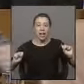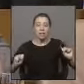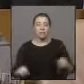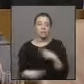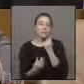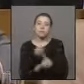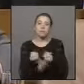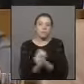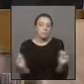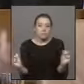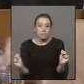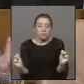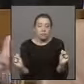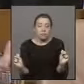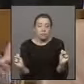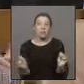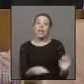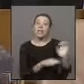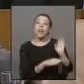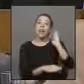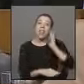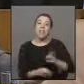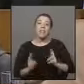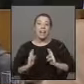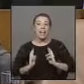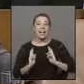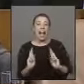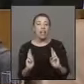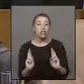¡Imposible! Entonces el Estado tiene que reaccionar.